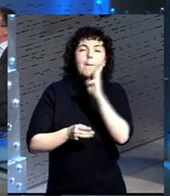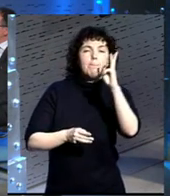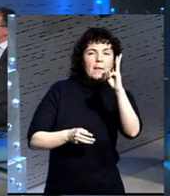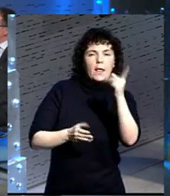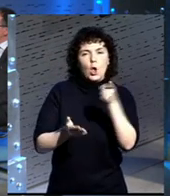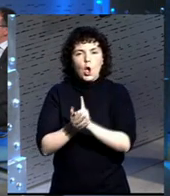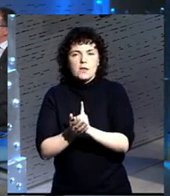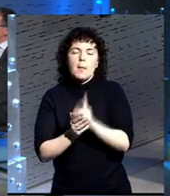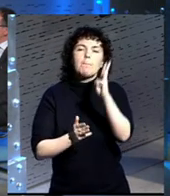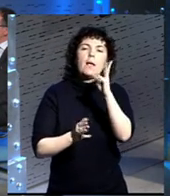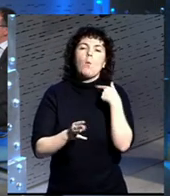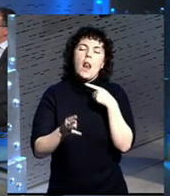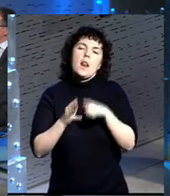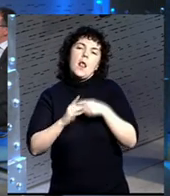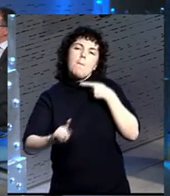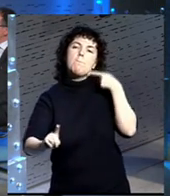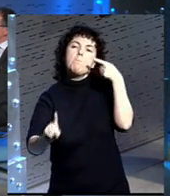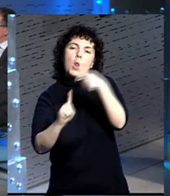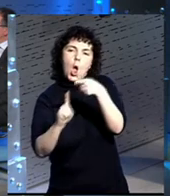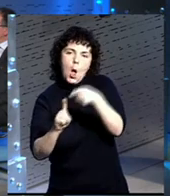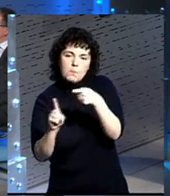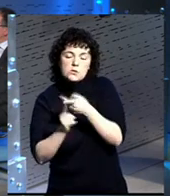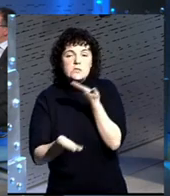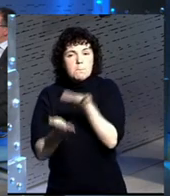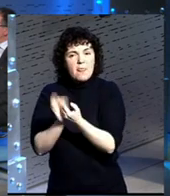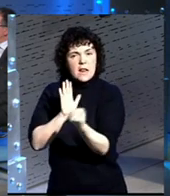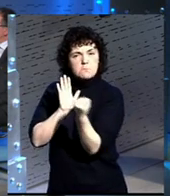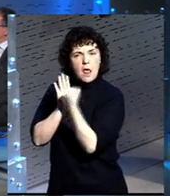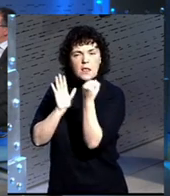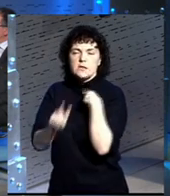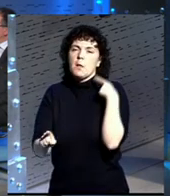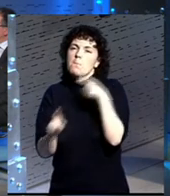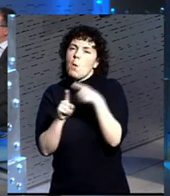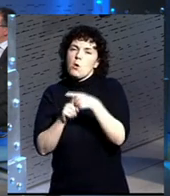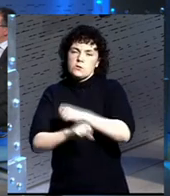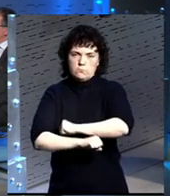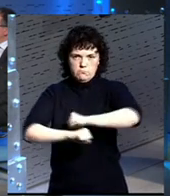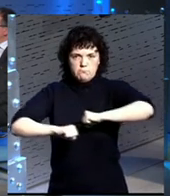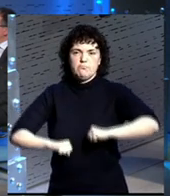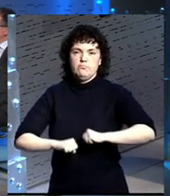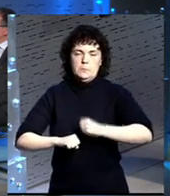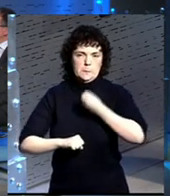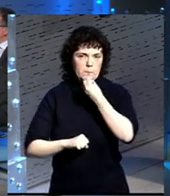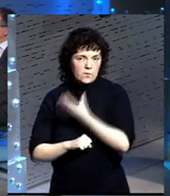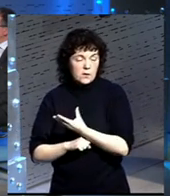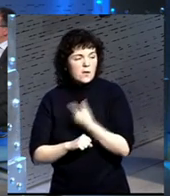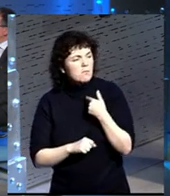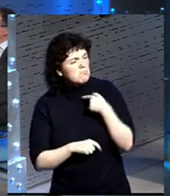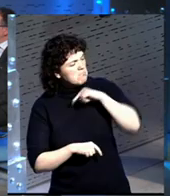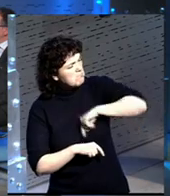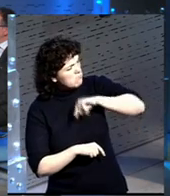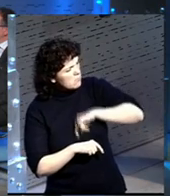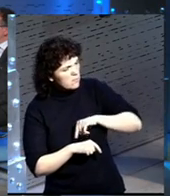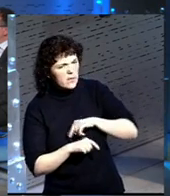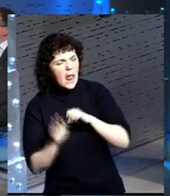propósito. Lo que se está pidiendo es que las marcas tengan un propósito mucho más sólido detrás. ¿Notáis que ha cambiado la percepción